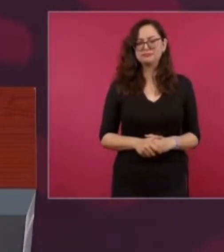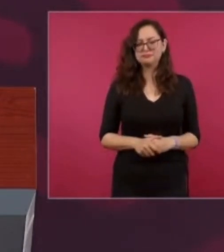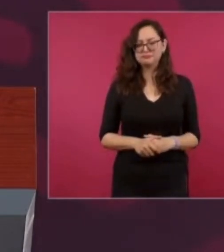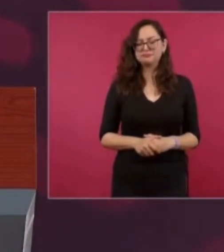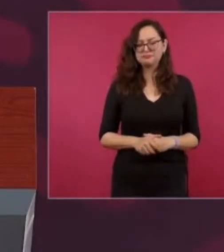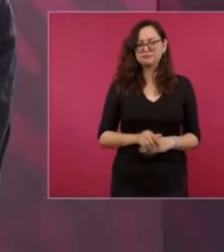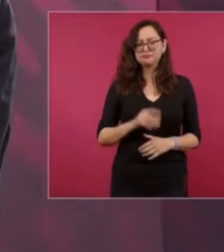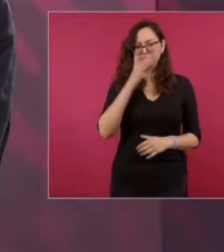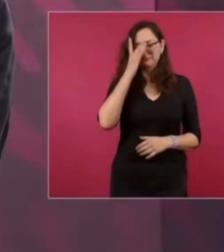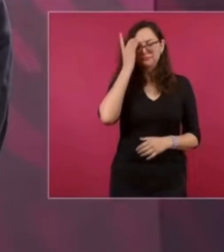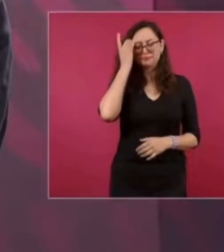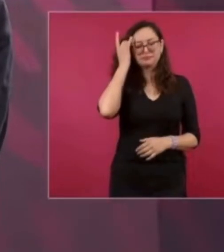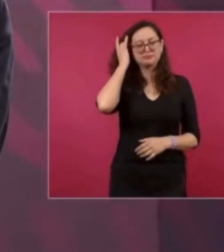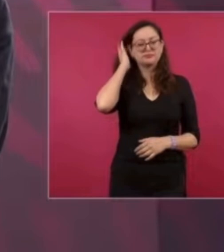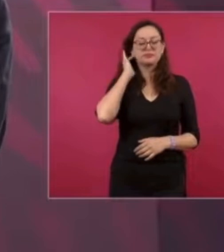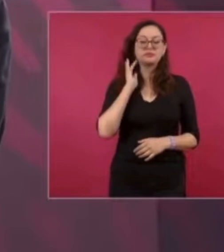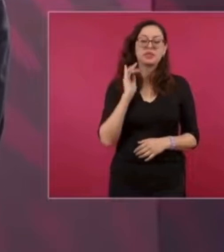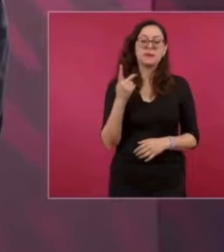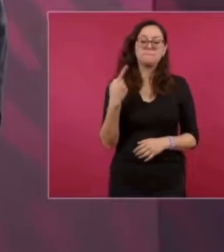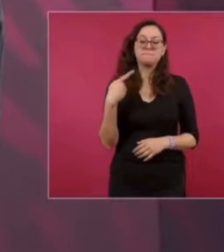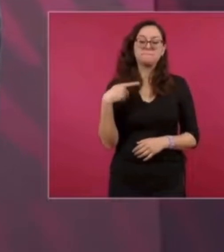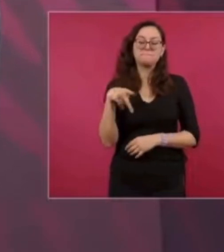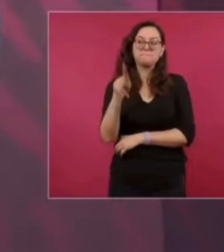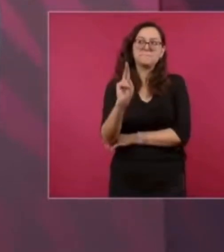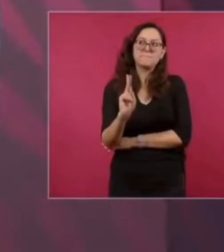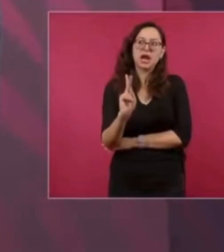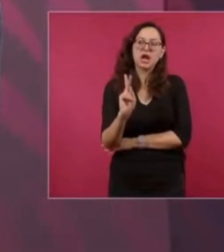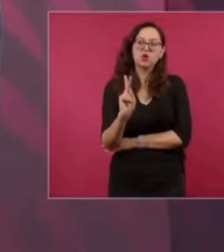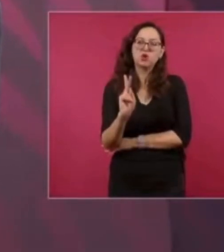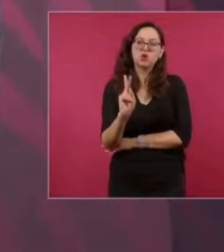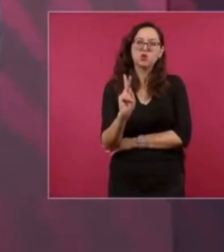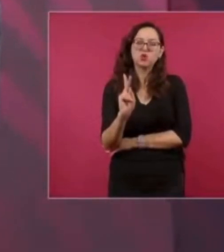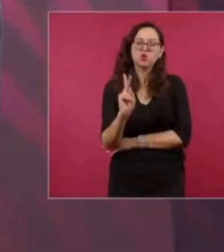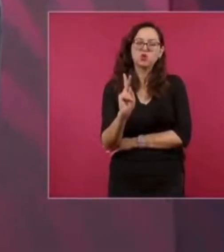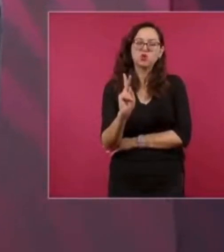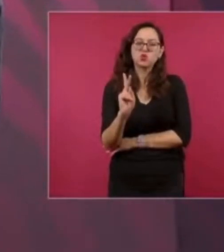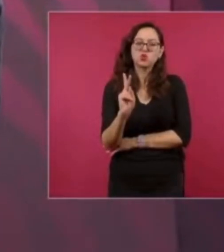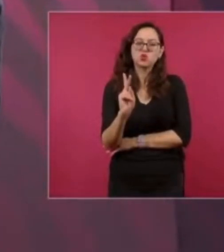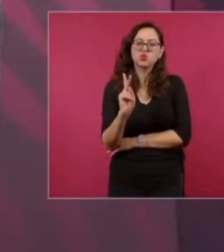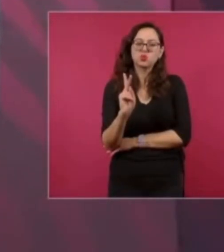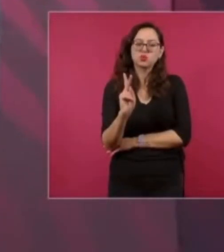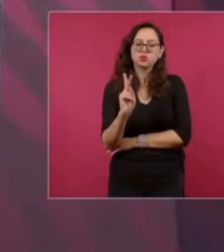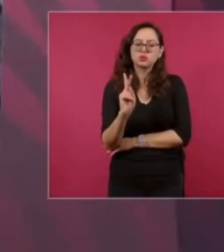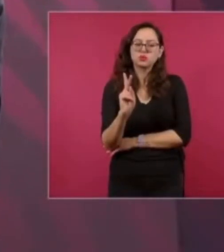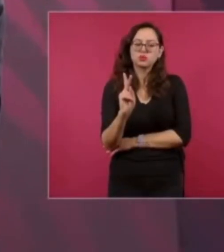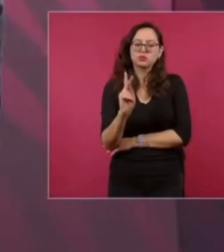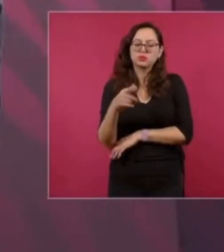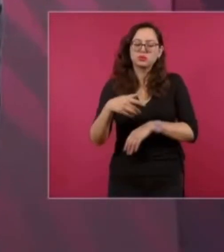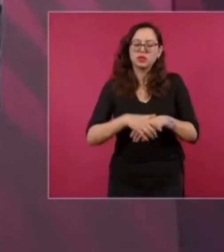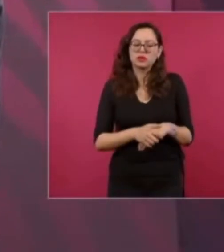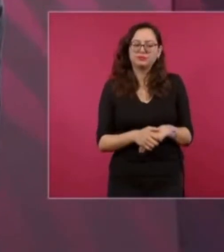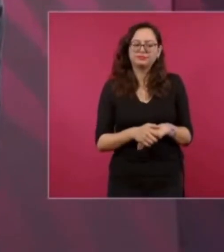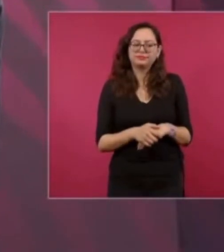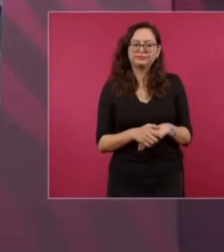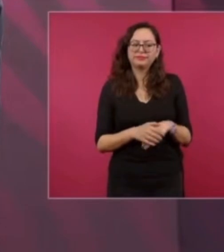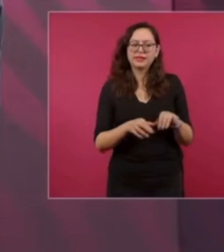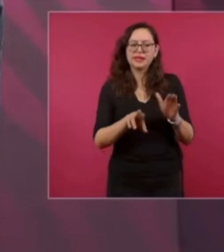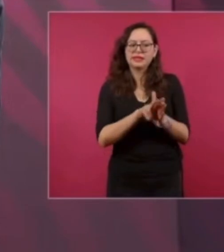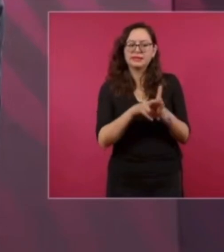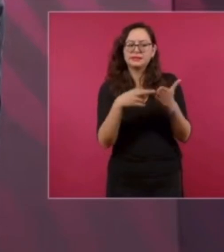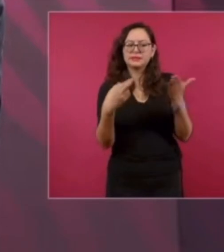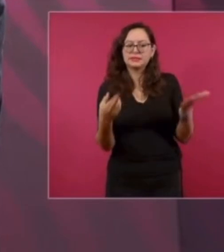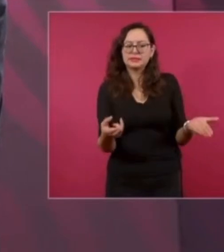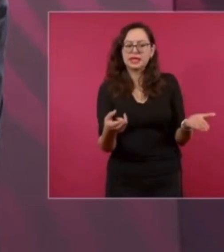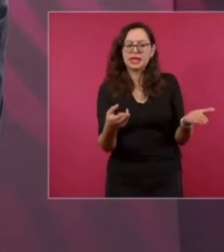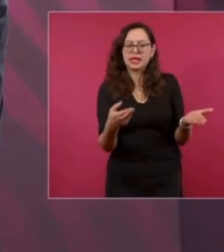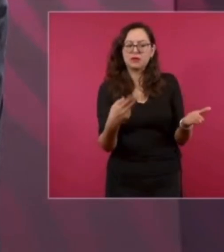estar pues viviendo o tener la vida que llevaban. Es lamentable que ellos quieran creerse que son superiores,